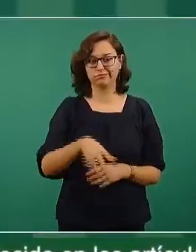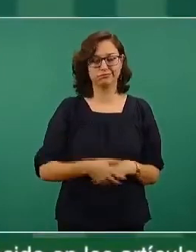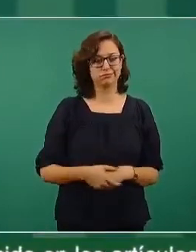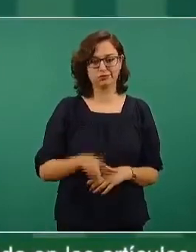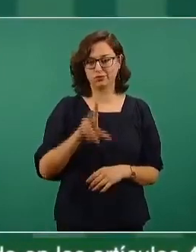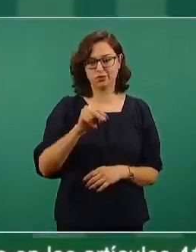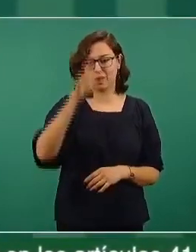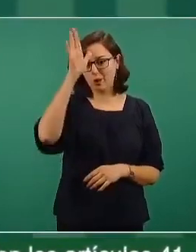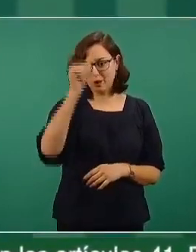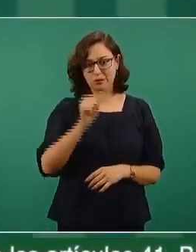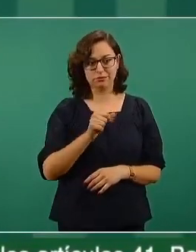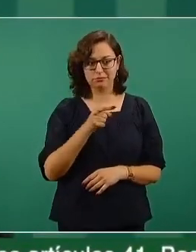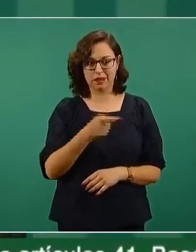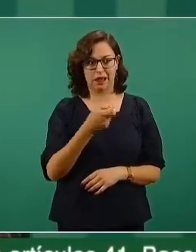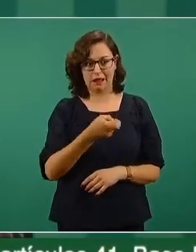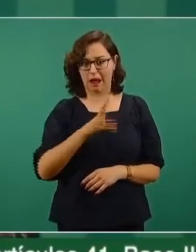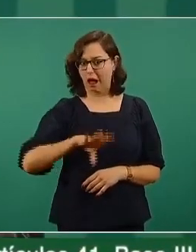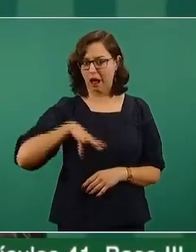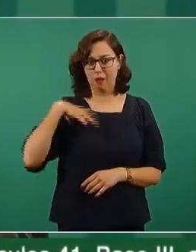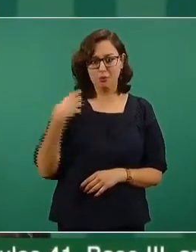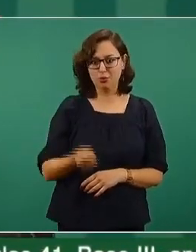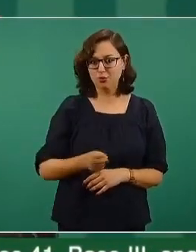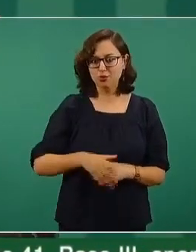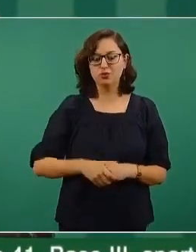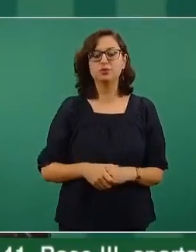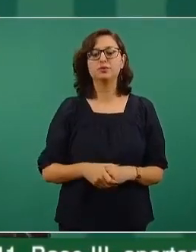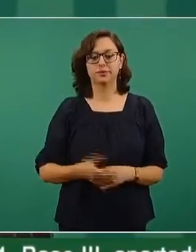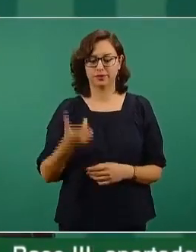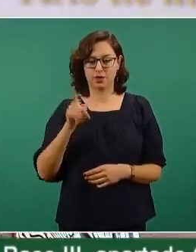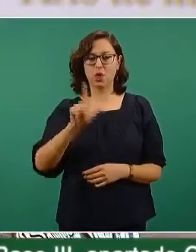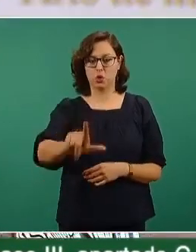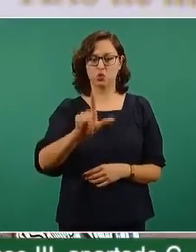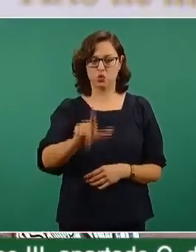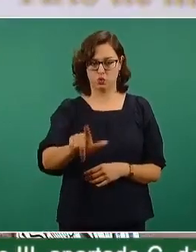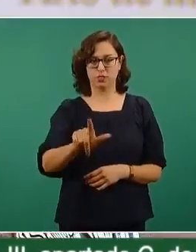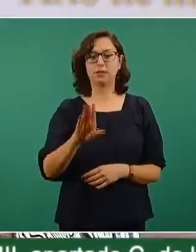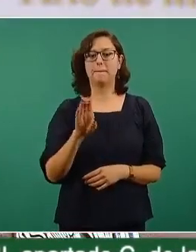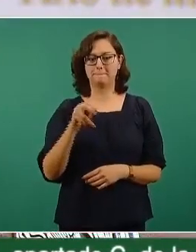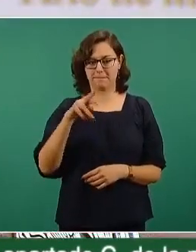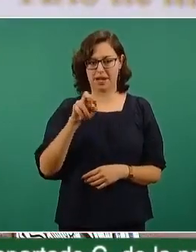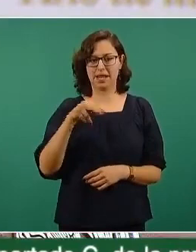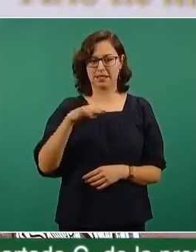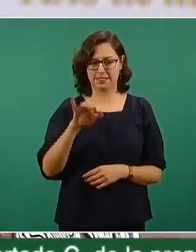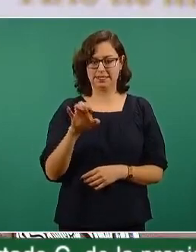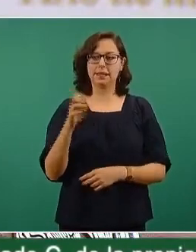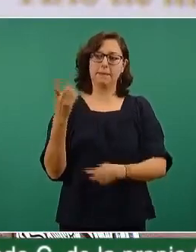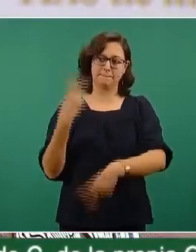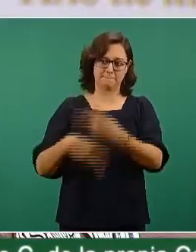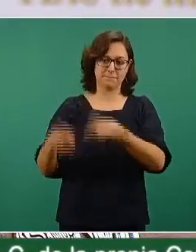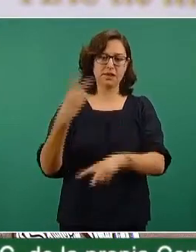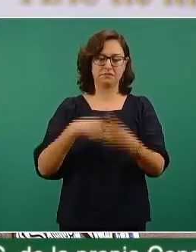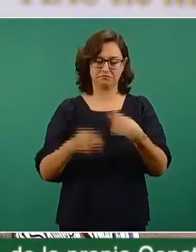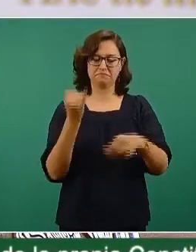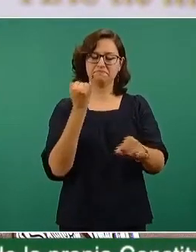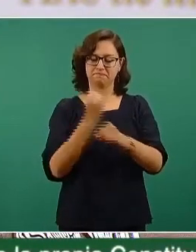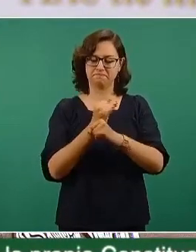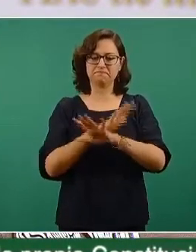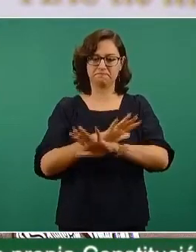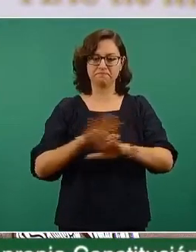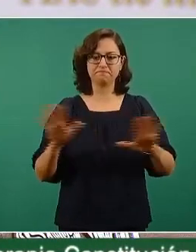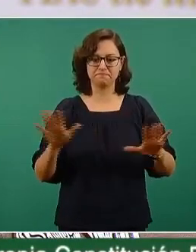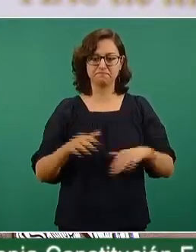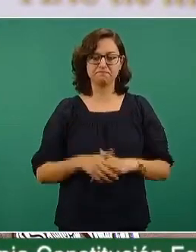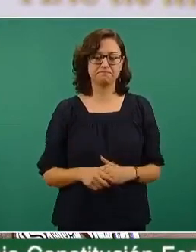abuso. Y el lunes Berenice te va a dar respuesta, tiene